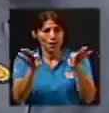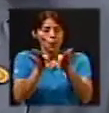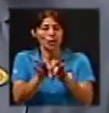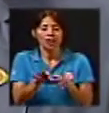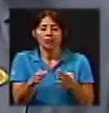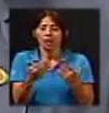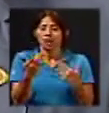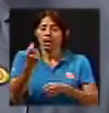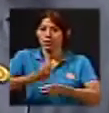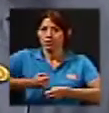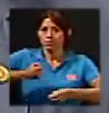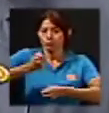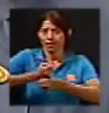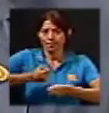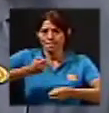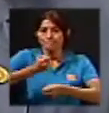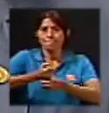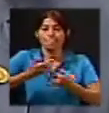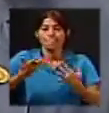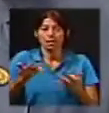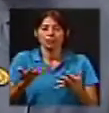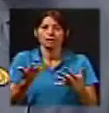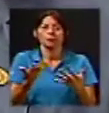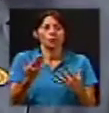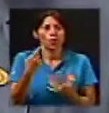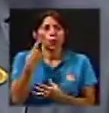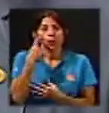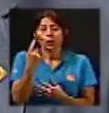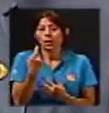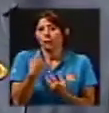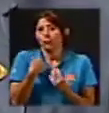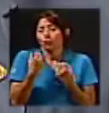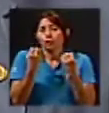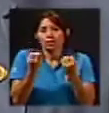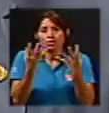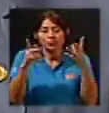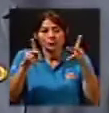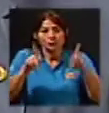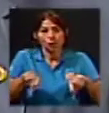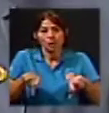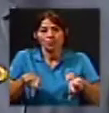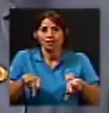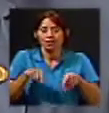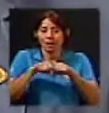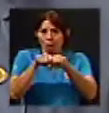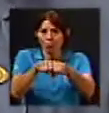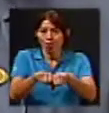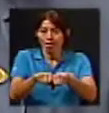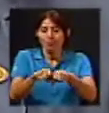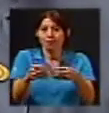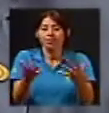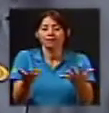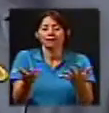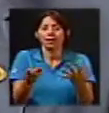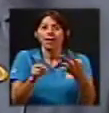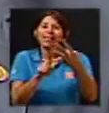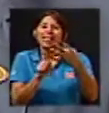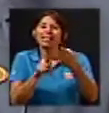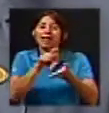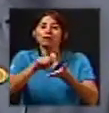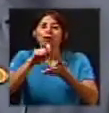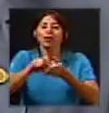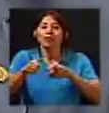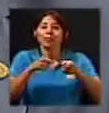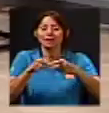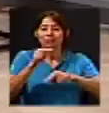tenido un desempeño en la cantidad de graduados que ha producido esta universidad, que es la Escuela de